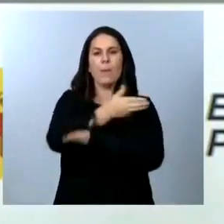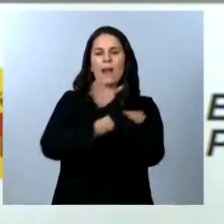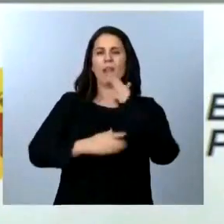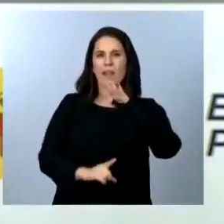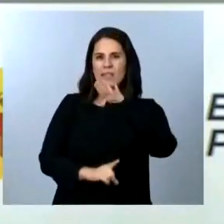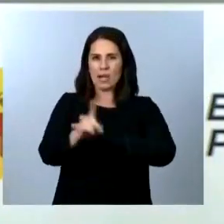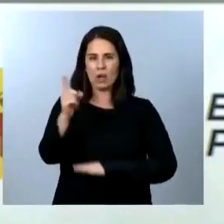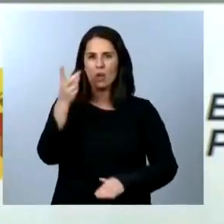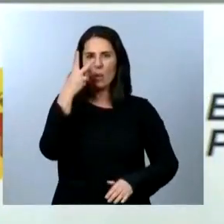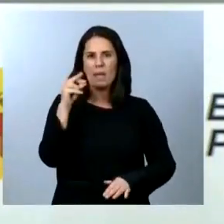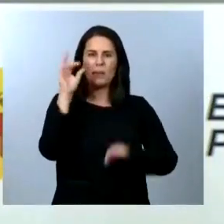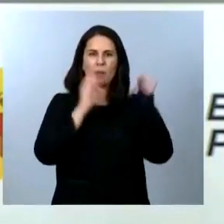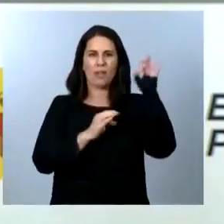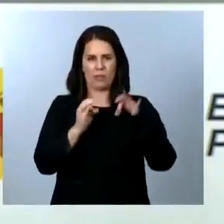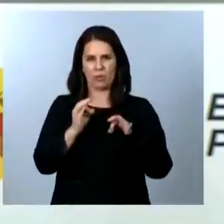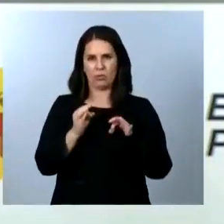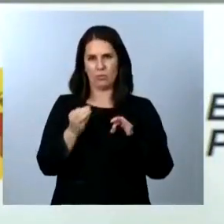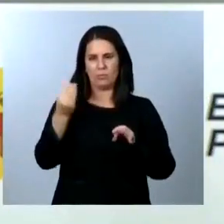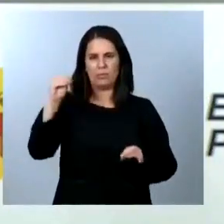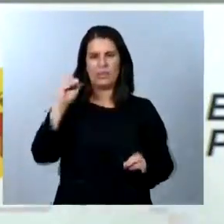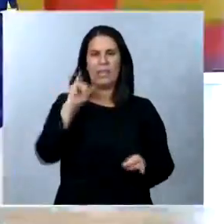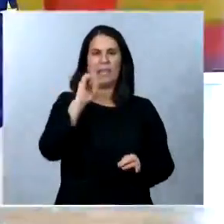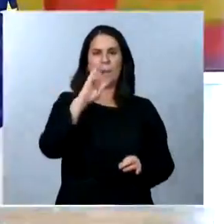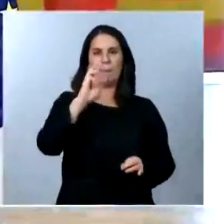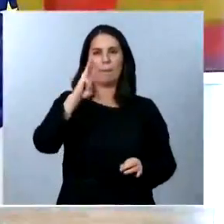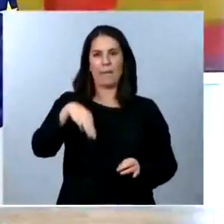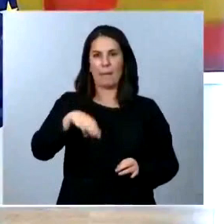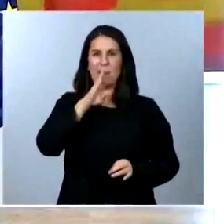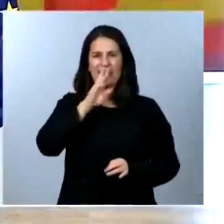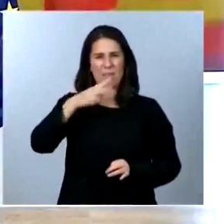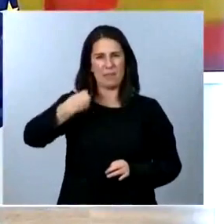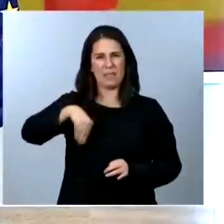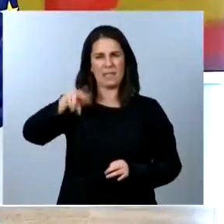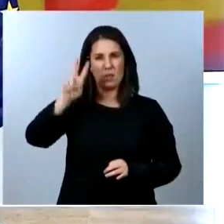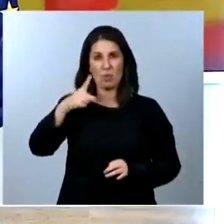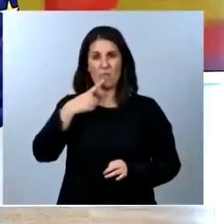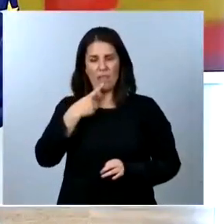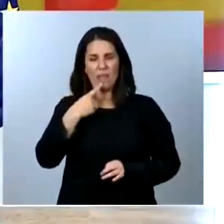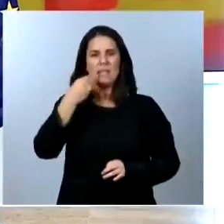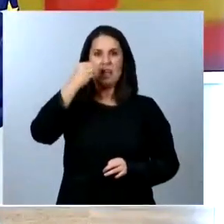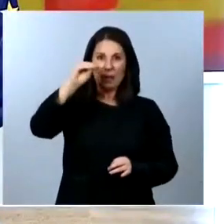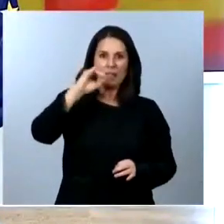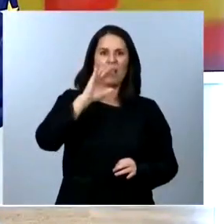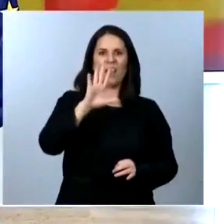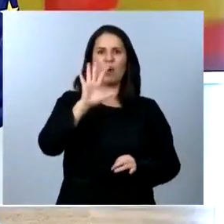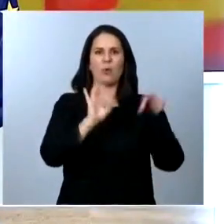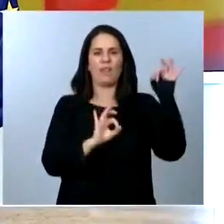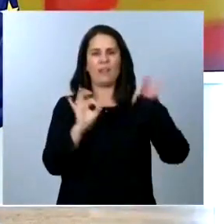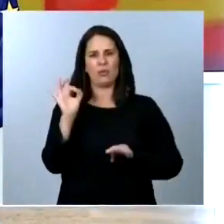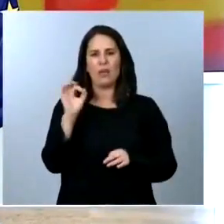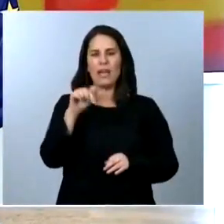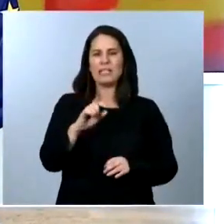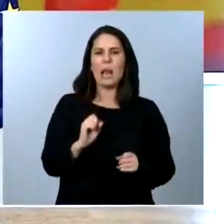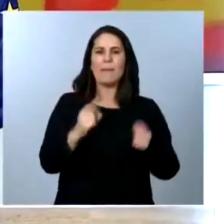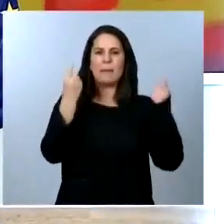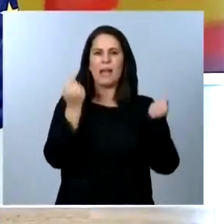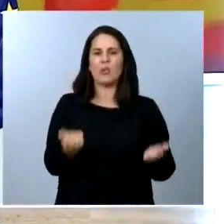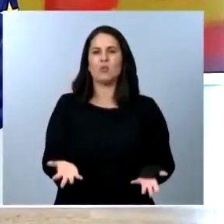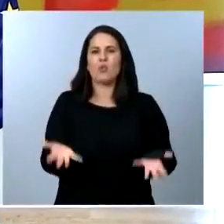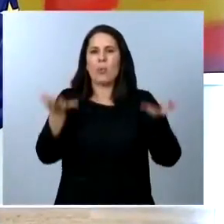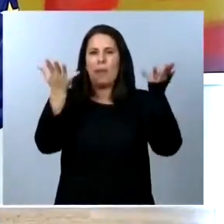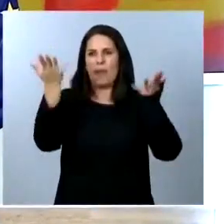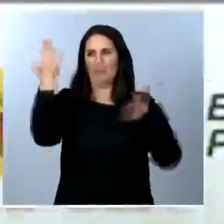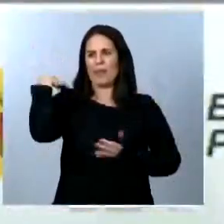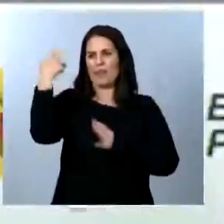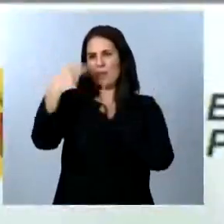20%. El IPREM, que ha dicho antes el vicepresidente segundo, se incrementa en un 5%. Es la primera subida, como bien se recordaba, desde el año